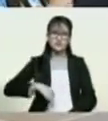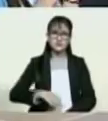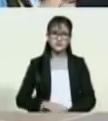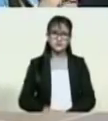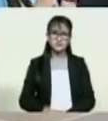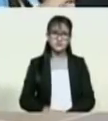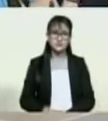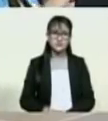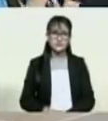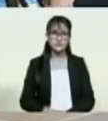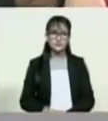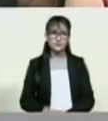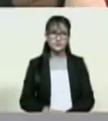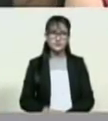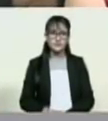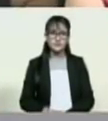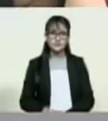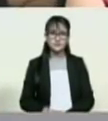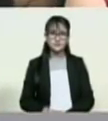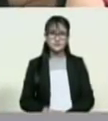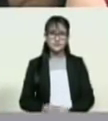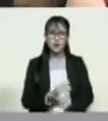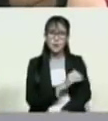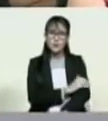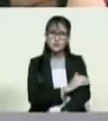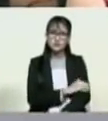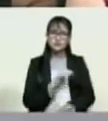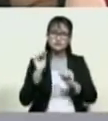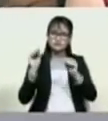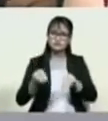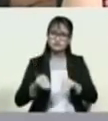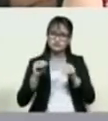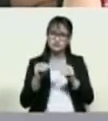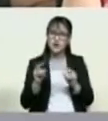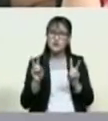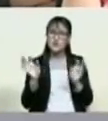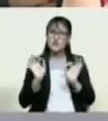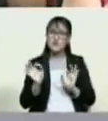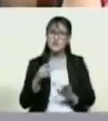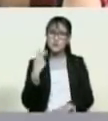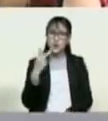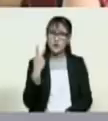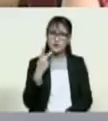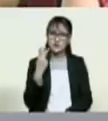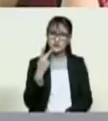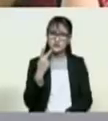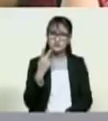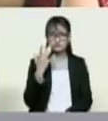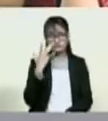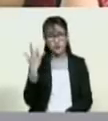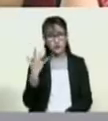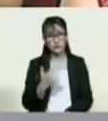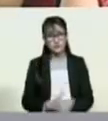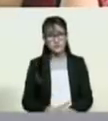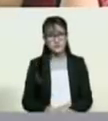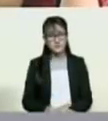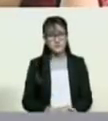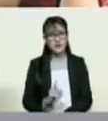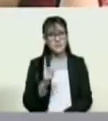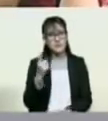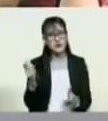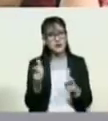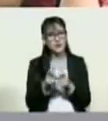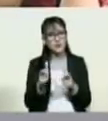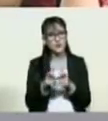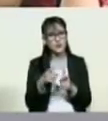Sobre la oposición, yo insisto que esta elección trajo un nuevo mapa político para el país y ya vimos, una de las primeras reuniones